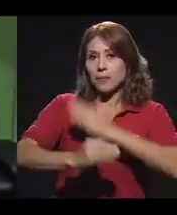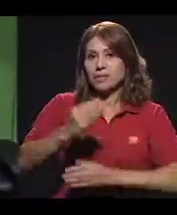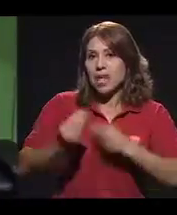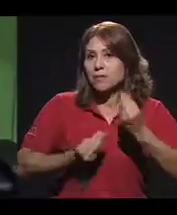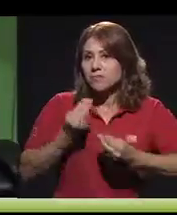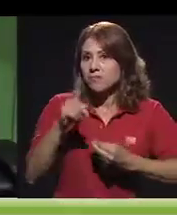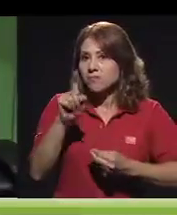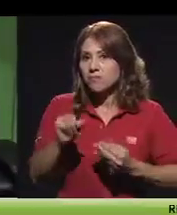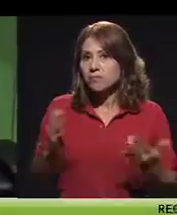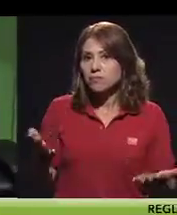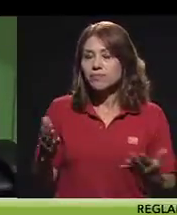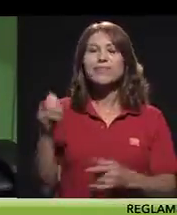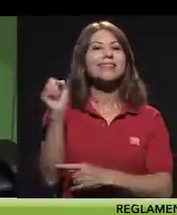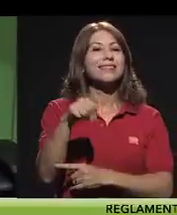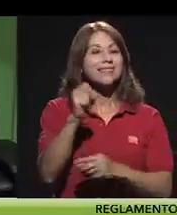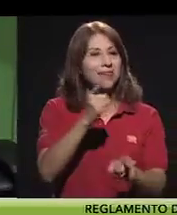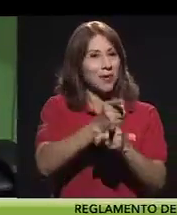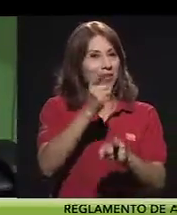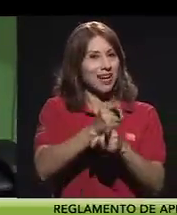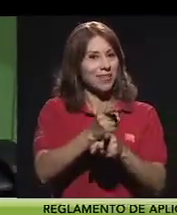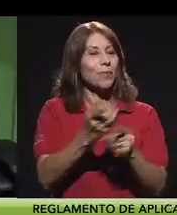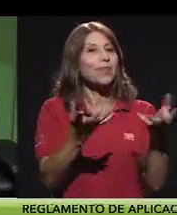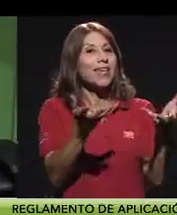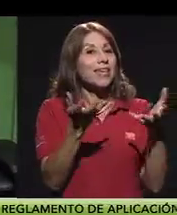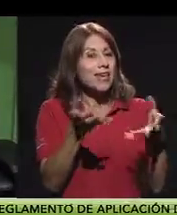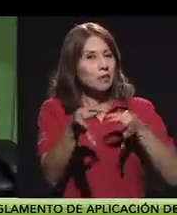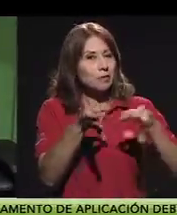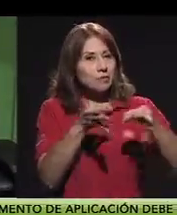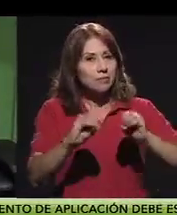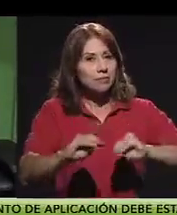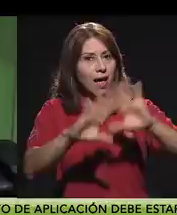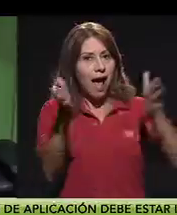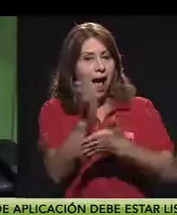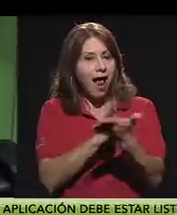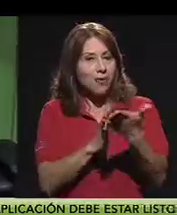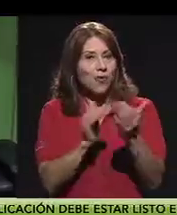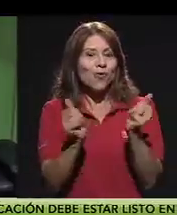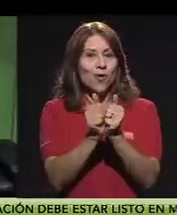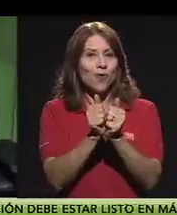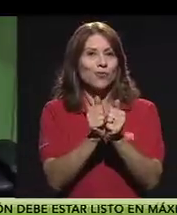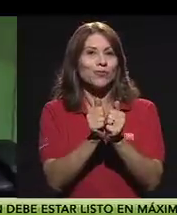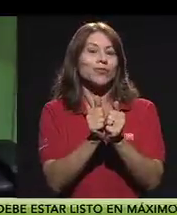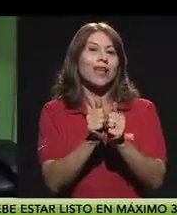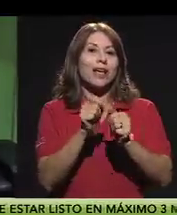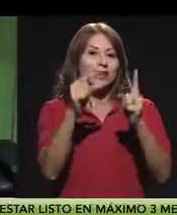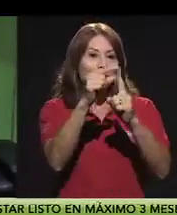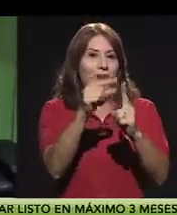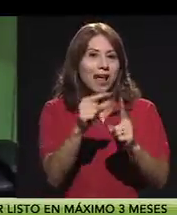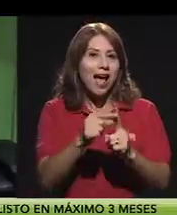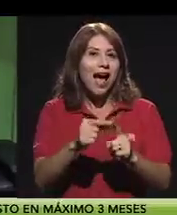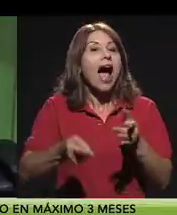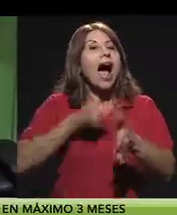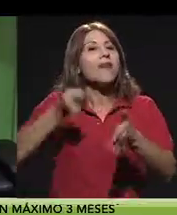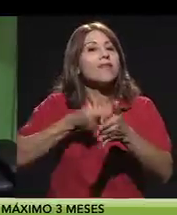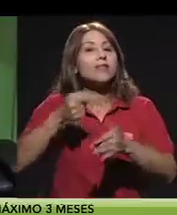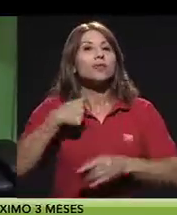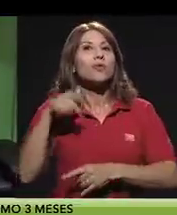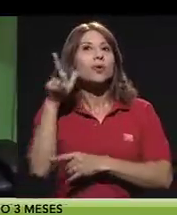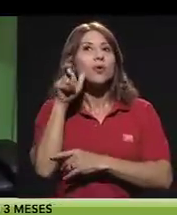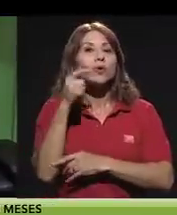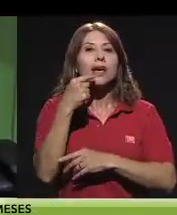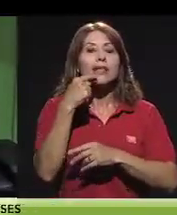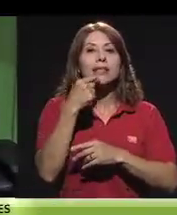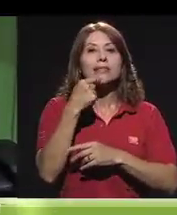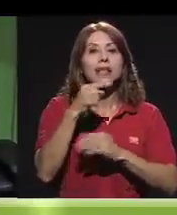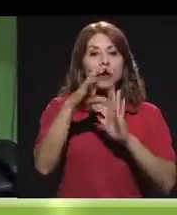Sí, correcto. Quiero resaltar algo importante de esto de la nomenclatura y los términos, y les voy a citar un ejemplo. A veces uno escucha en la Constitución cuando habla